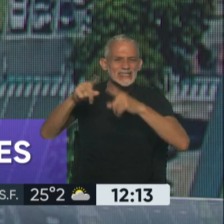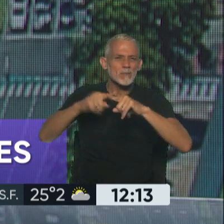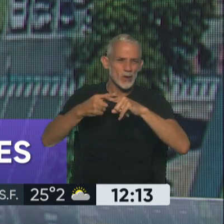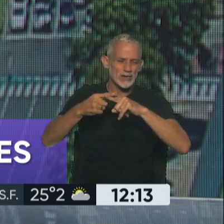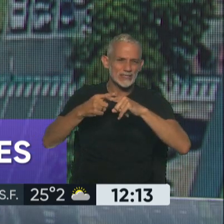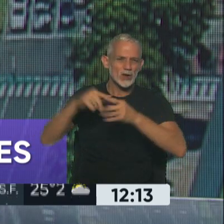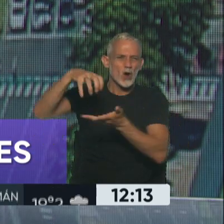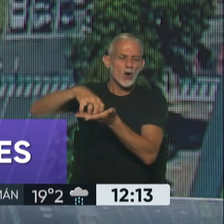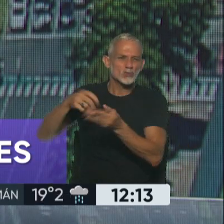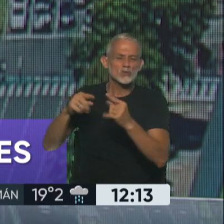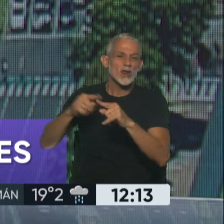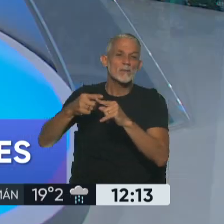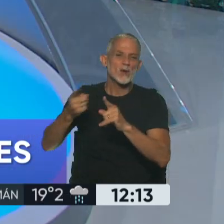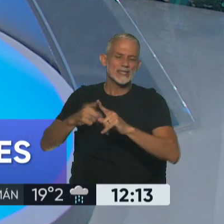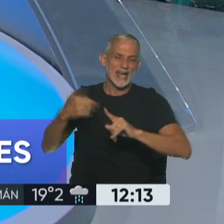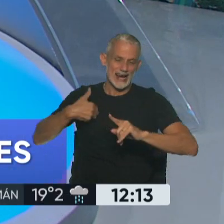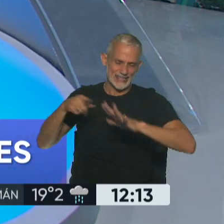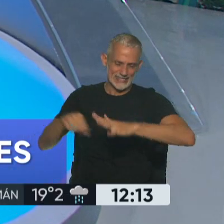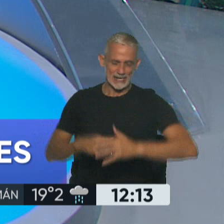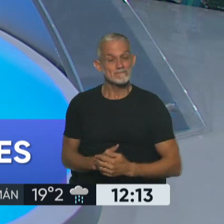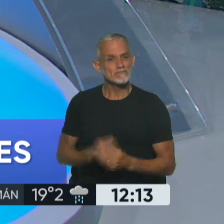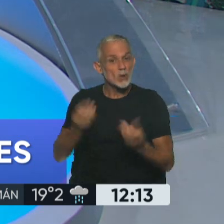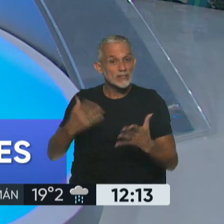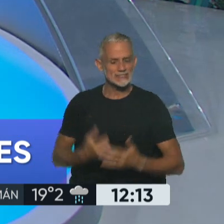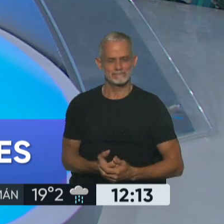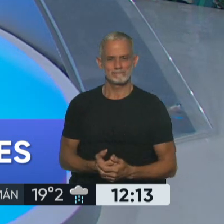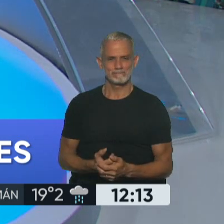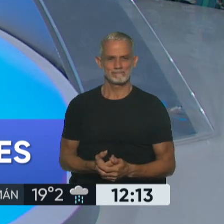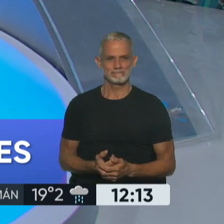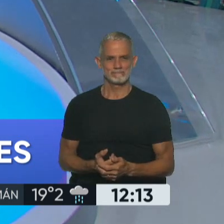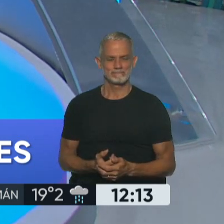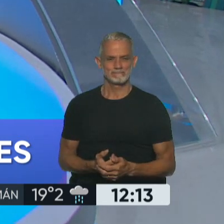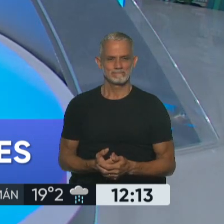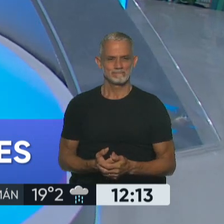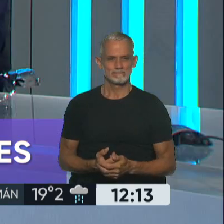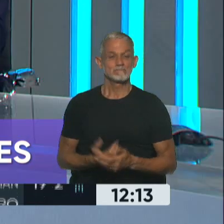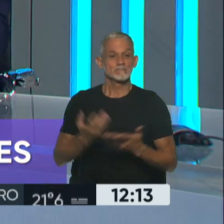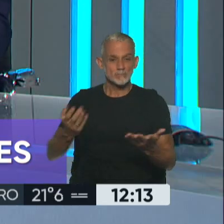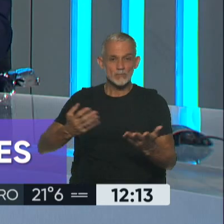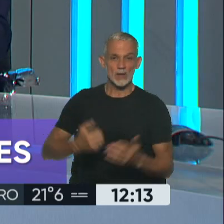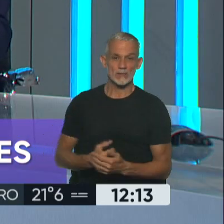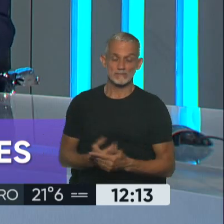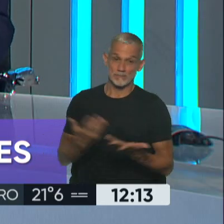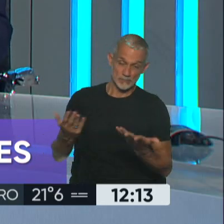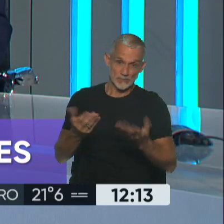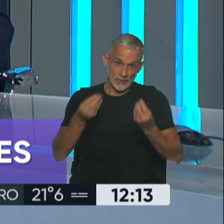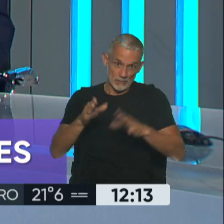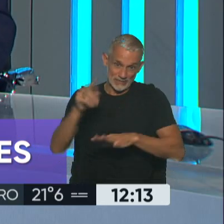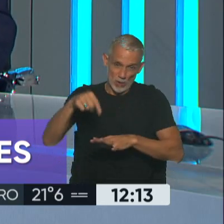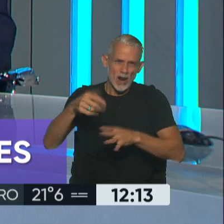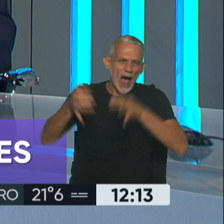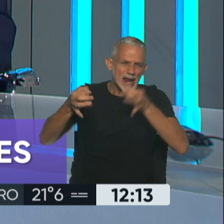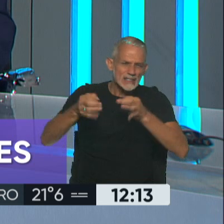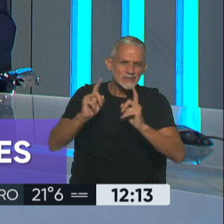Opina Argentina. Facundo, bienvenido, ¿cómo estamos? Hola, ¿qué tal? ¿Todo bien? Sí, todo muy bueno, bien. Vamos a comenzar ya a analizar